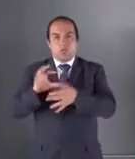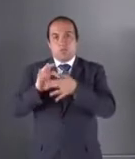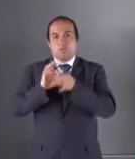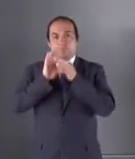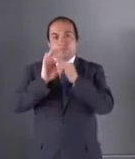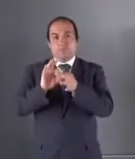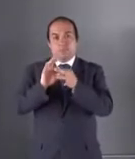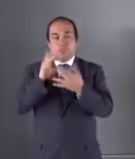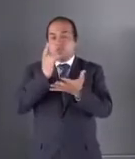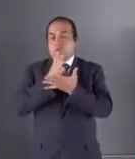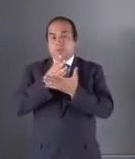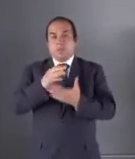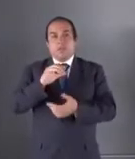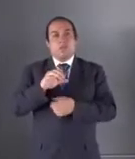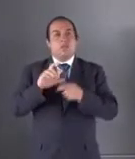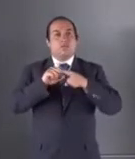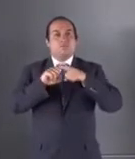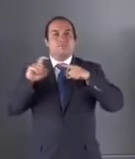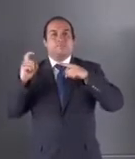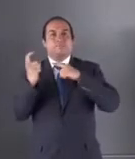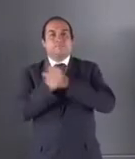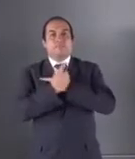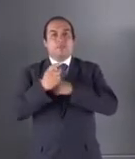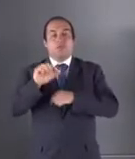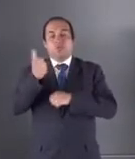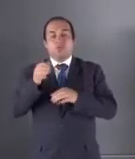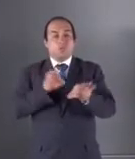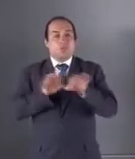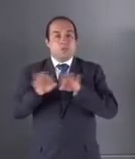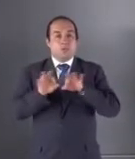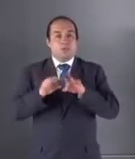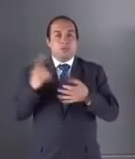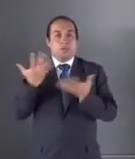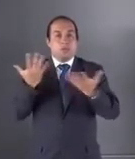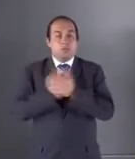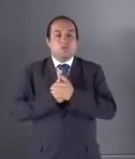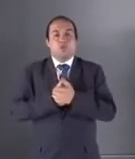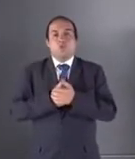otros trabajos, y que ha desempeñado una excelente labor